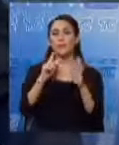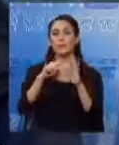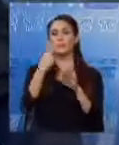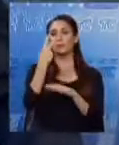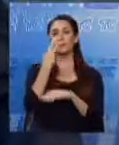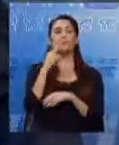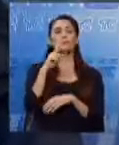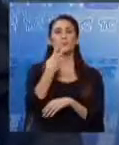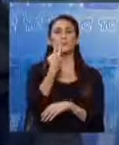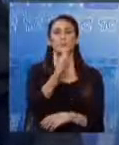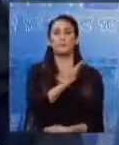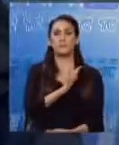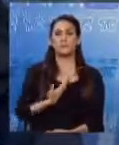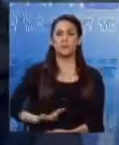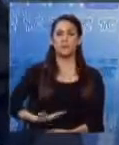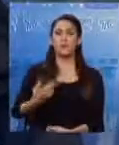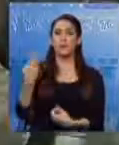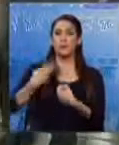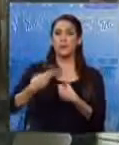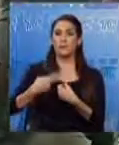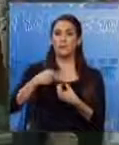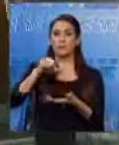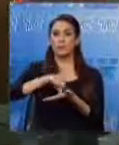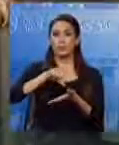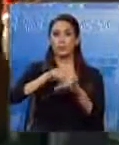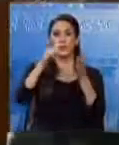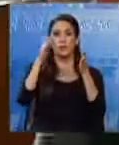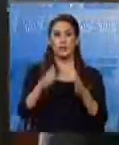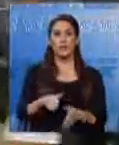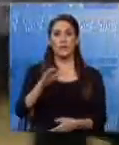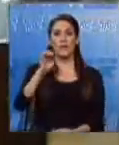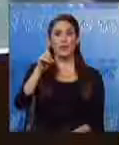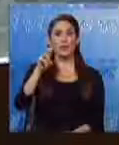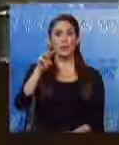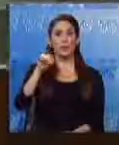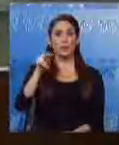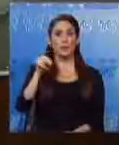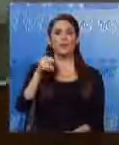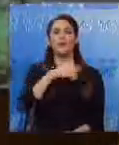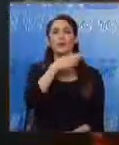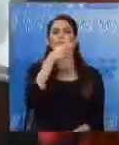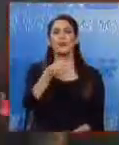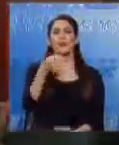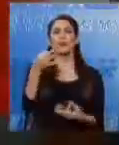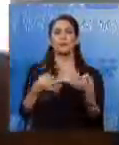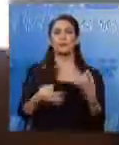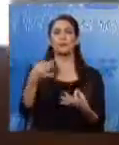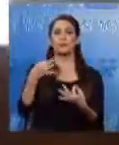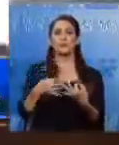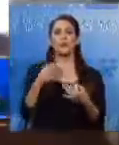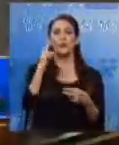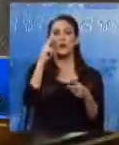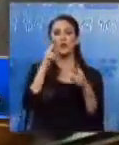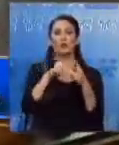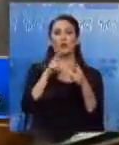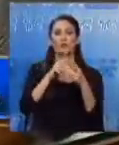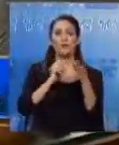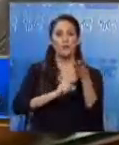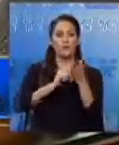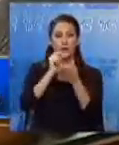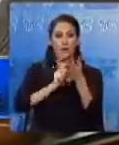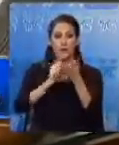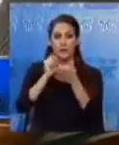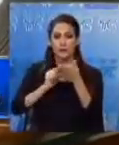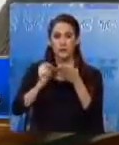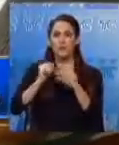Vicepresidente del Consejo de Participación Ciudadana y Control Social, Edwin Jardín, acudió a la Corte Nacional de Justicia para el reconocimiento de firmas de